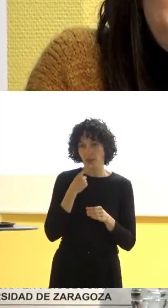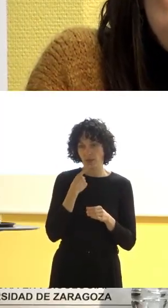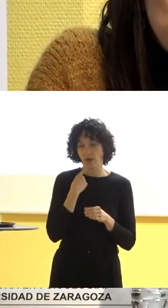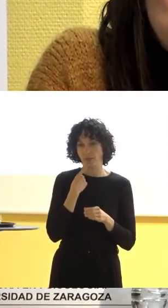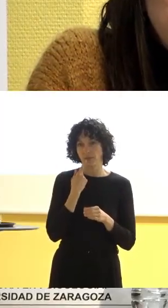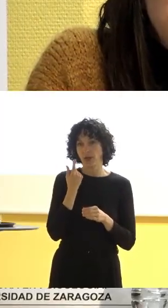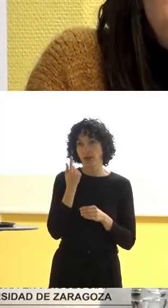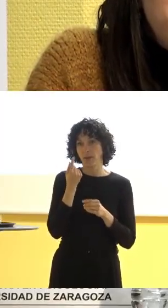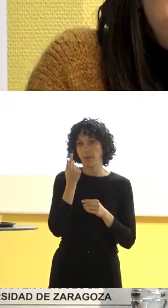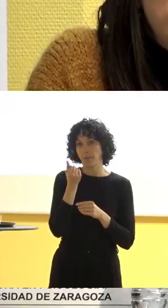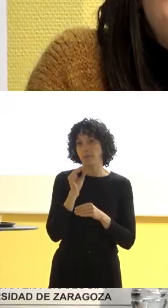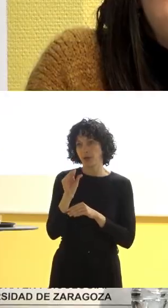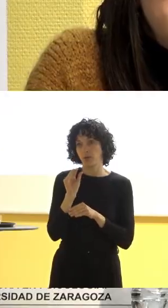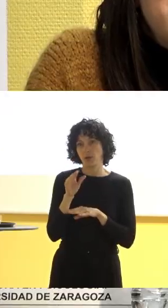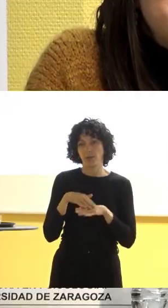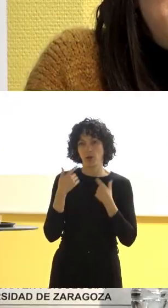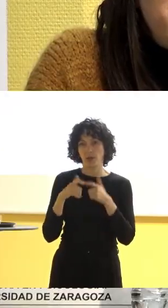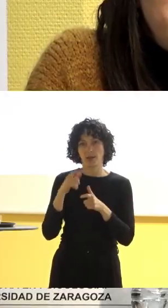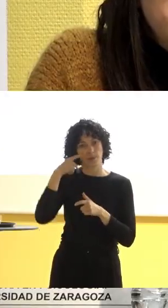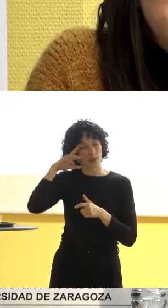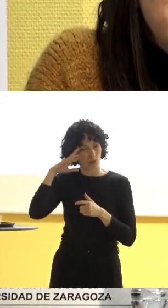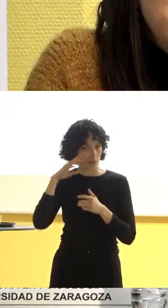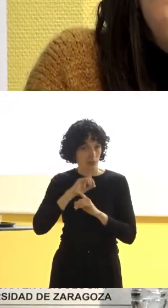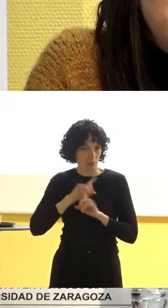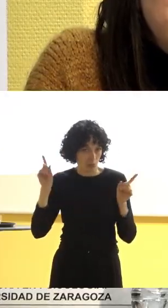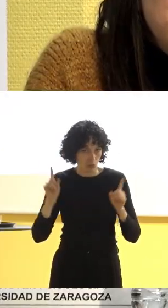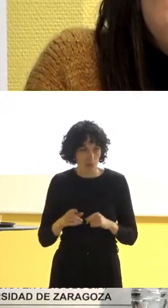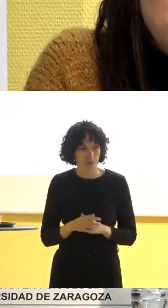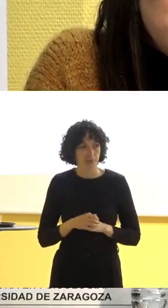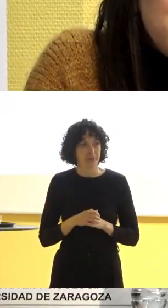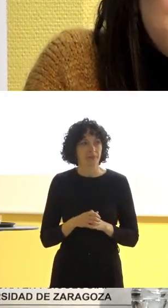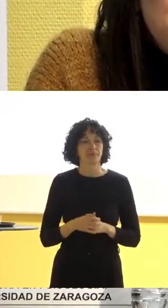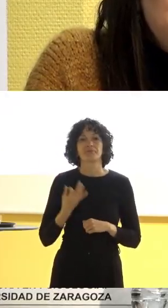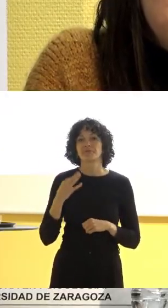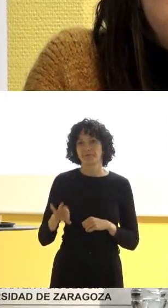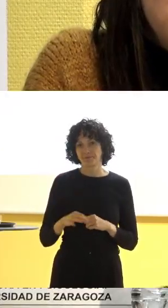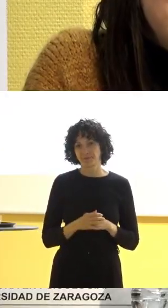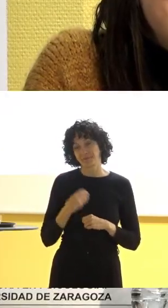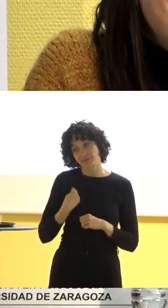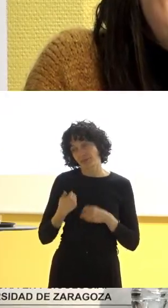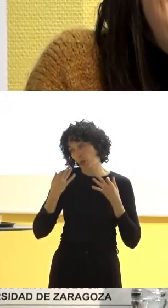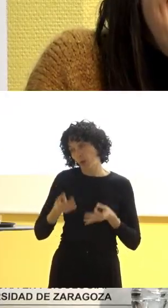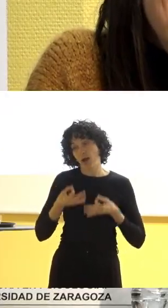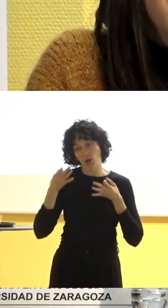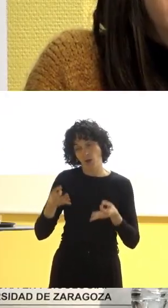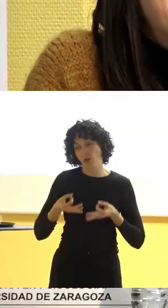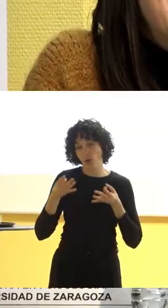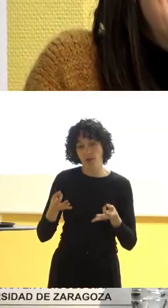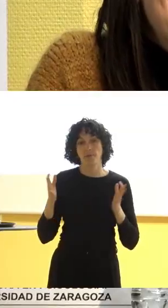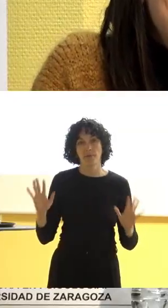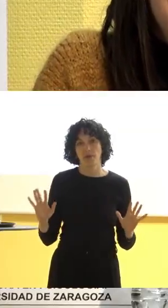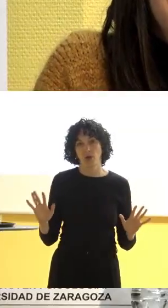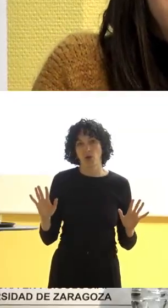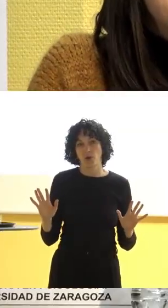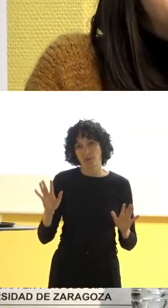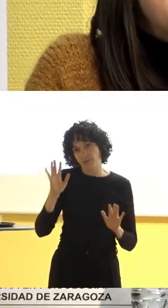no hay presupuesto, no hay financiación para estas unidades de experiencia. Ya, Sí. es lo de siempre. Pero bueno, vamos a pensar que